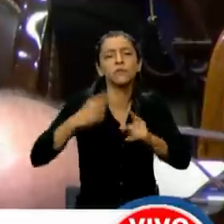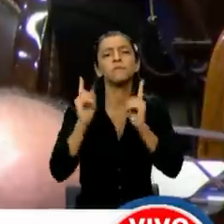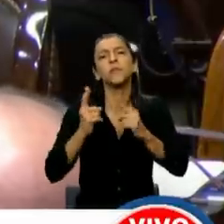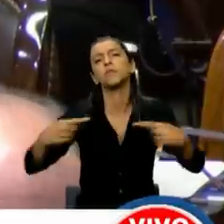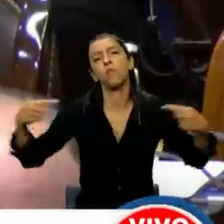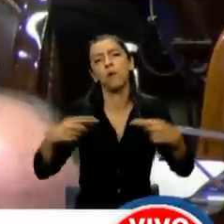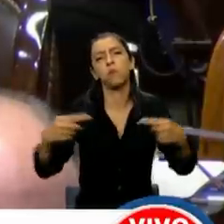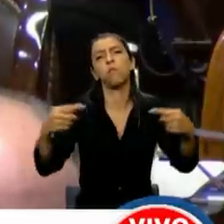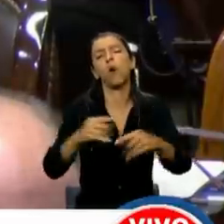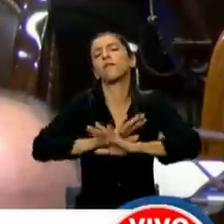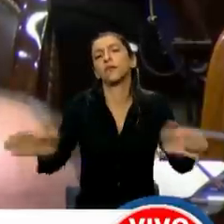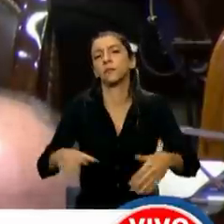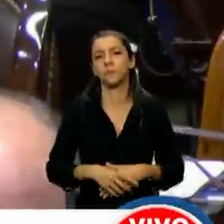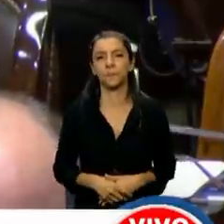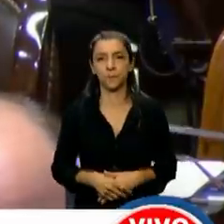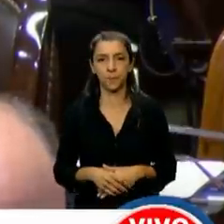silencio